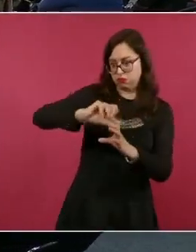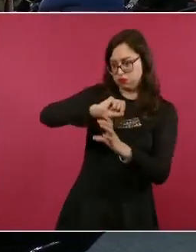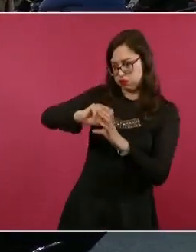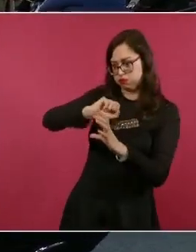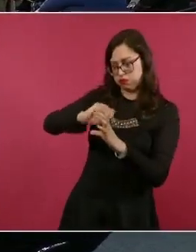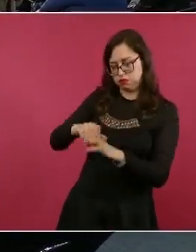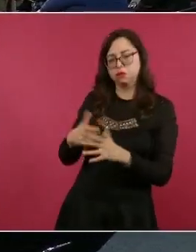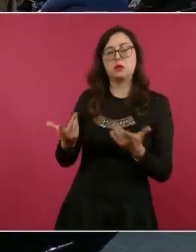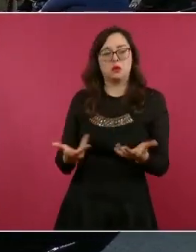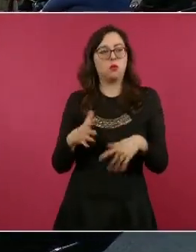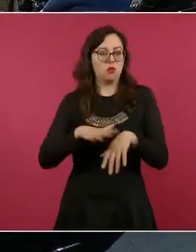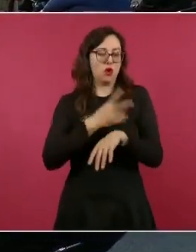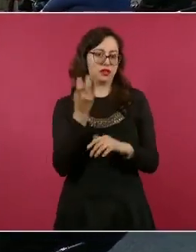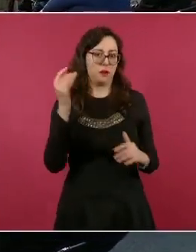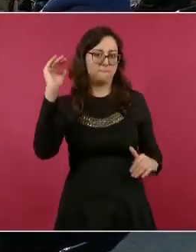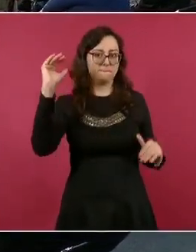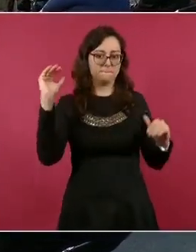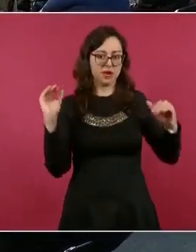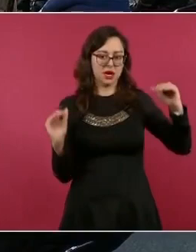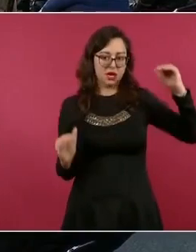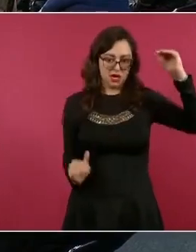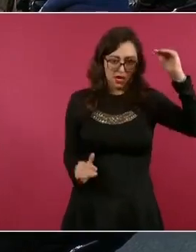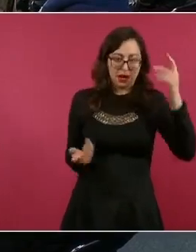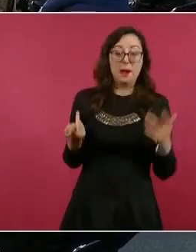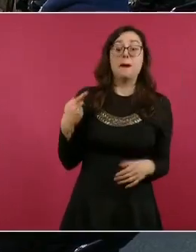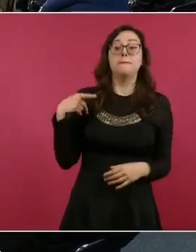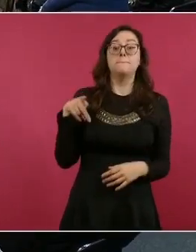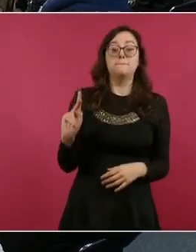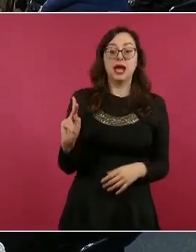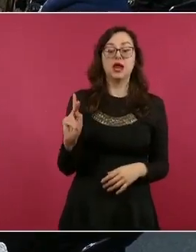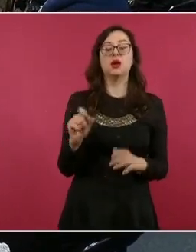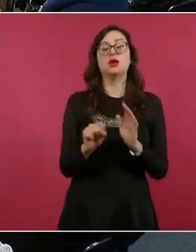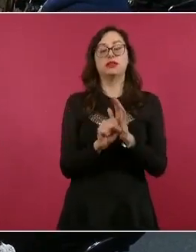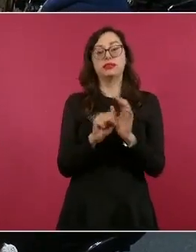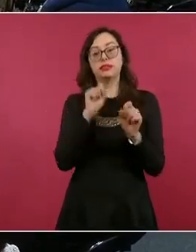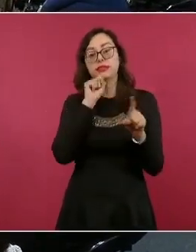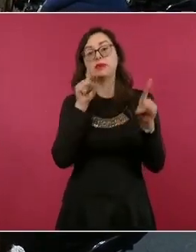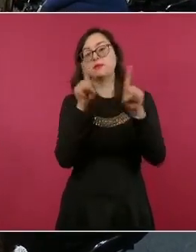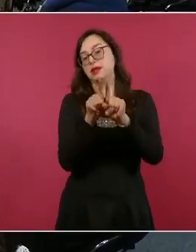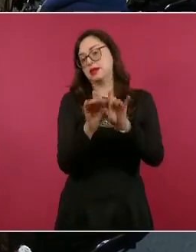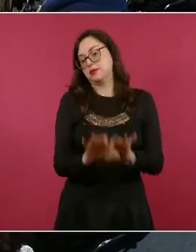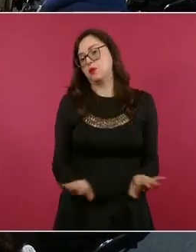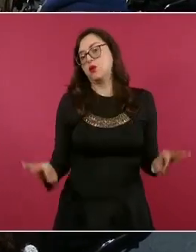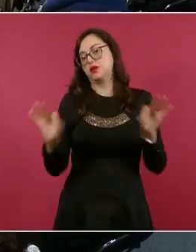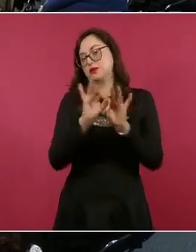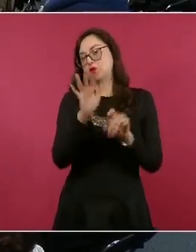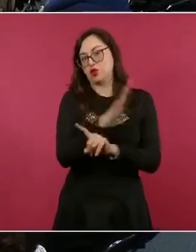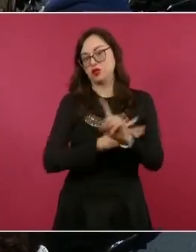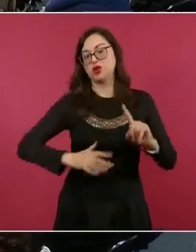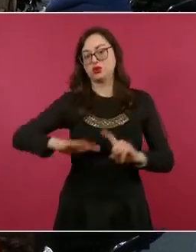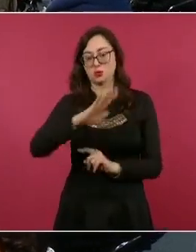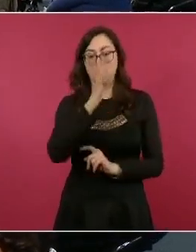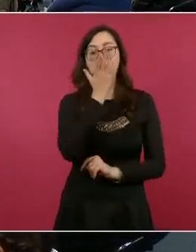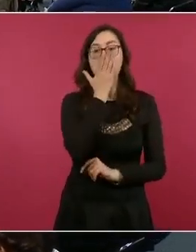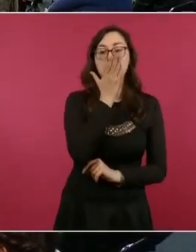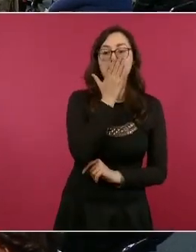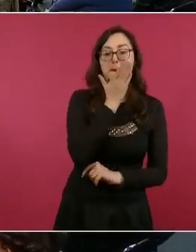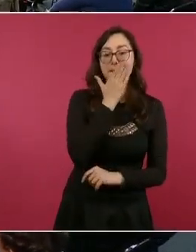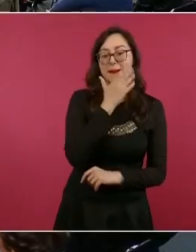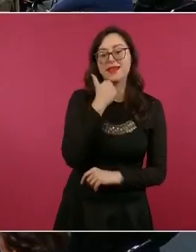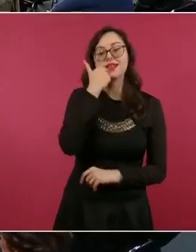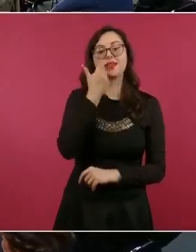mire, también están las cosas que Sonora, por ejemplo, le quiero presumir un par de datos, señor presidente. Por primera vez